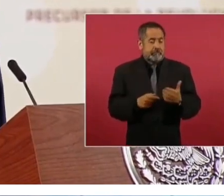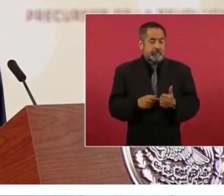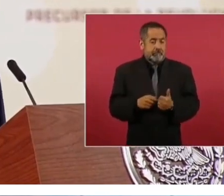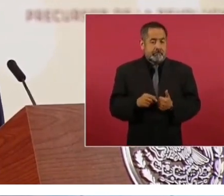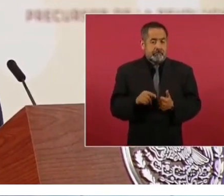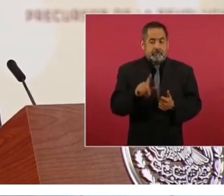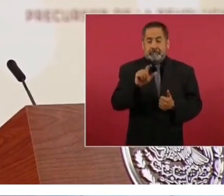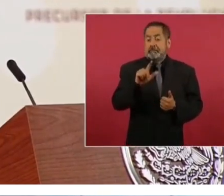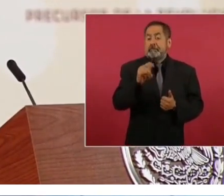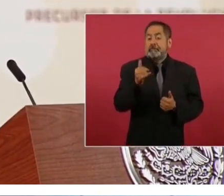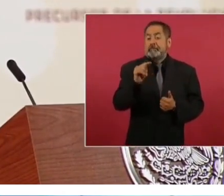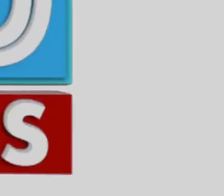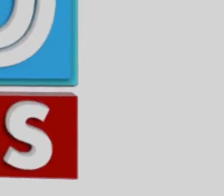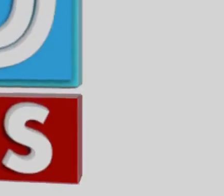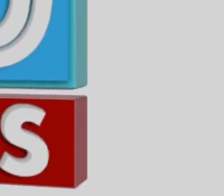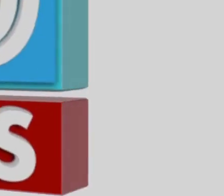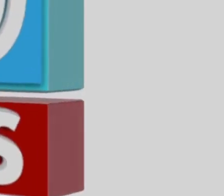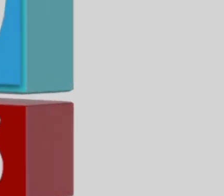Lili Téllez.